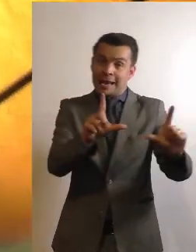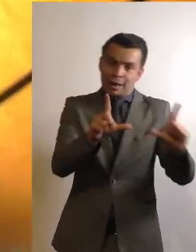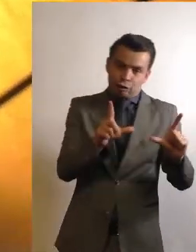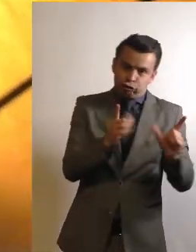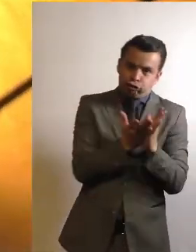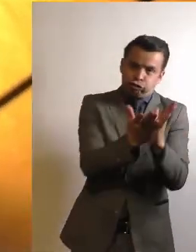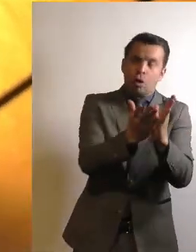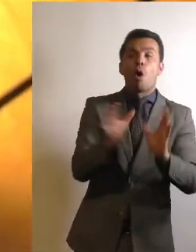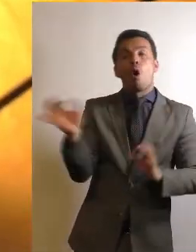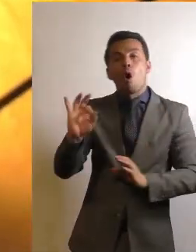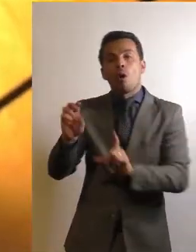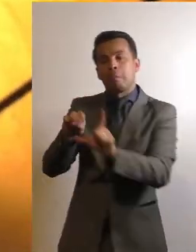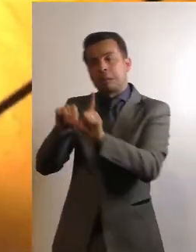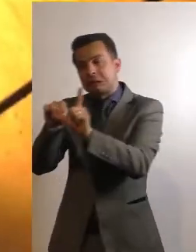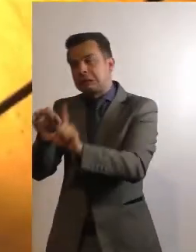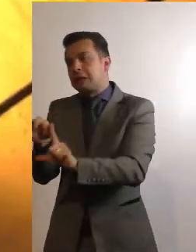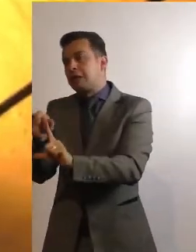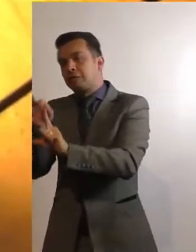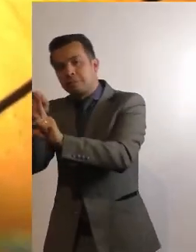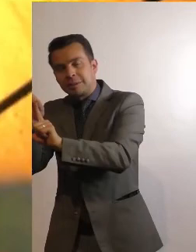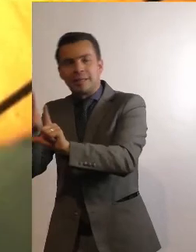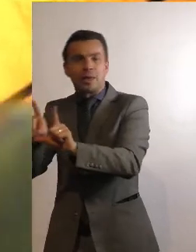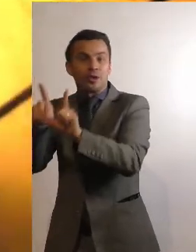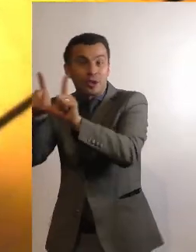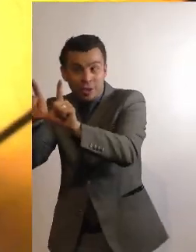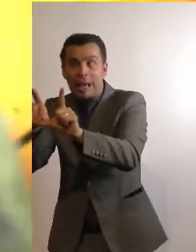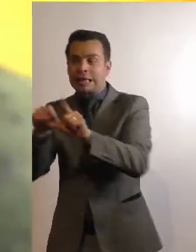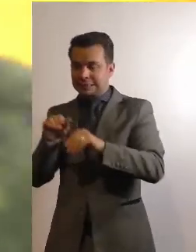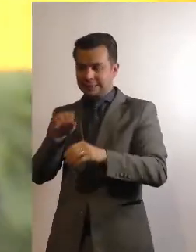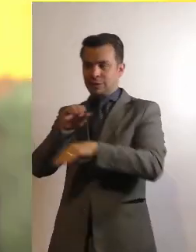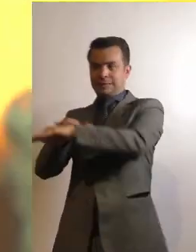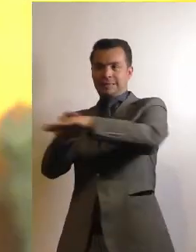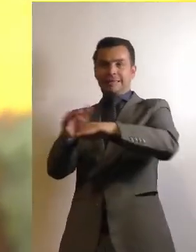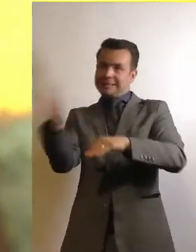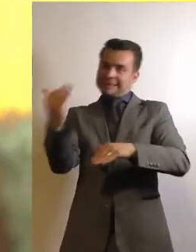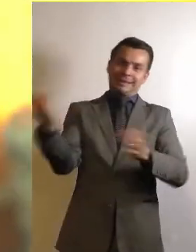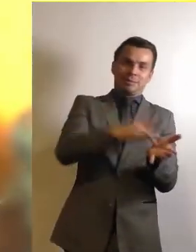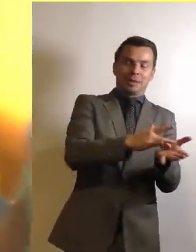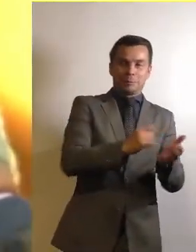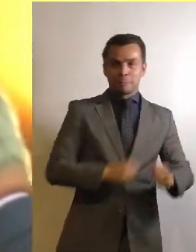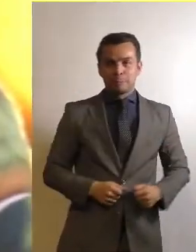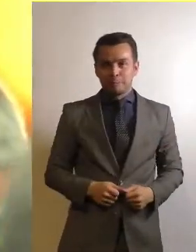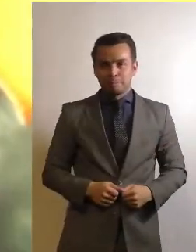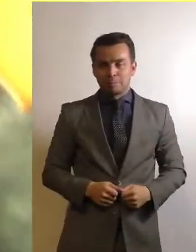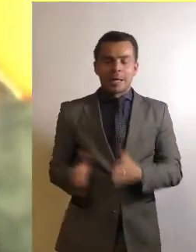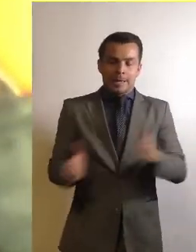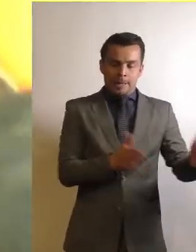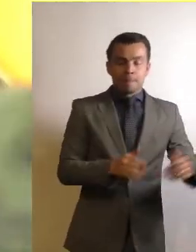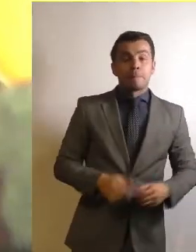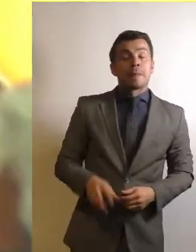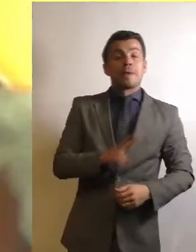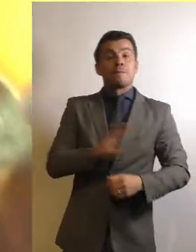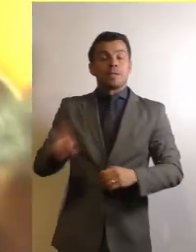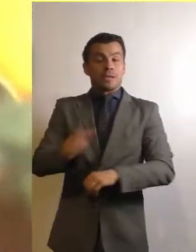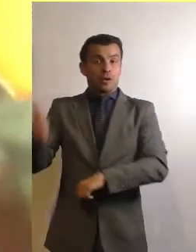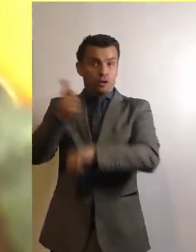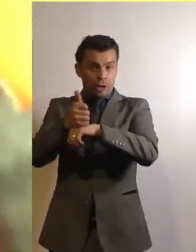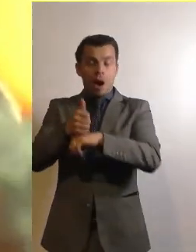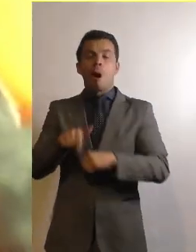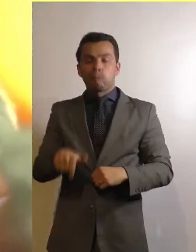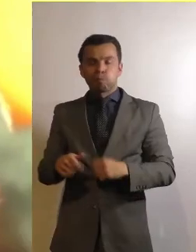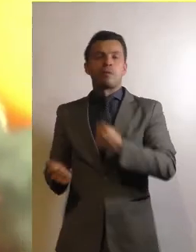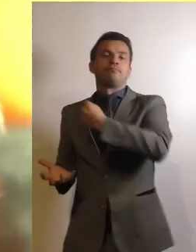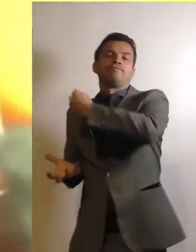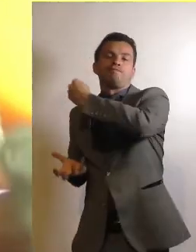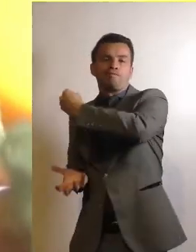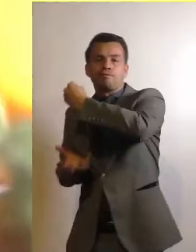modalidades de esta convocatoria interna. Como vicerrectoría también tenemos unos apoyos económicos orientados a potenciar y